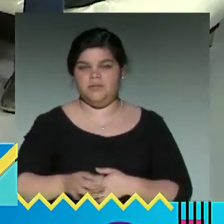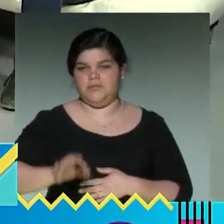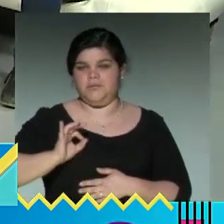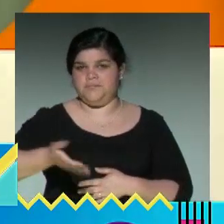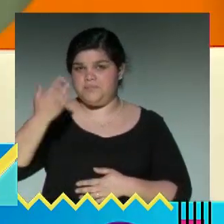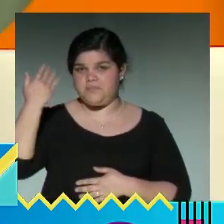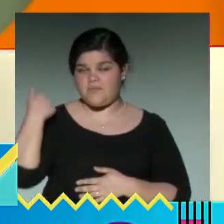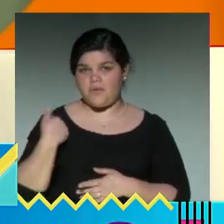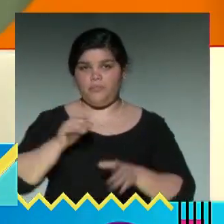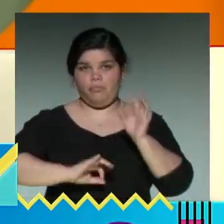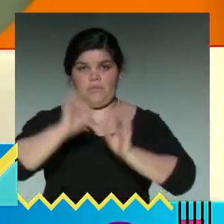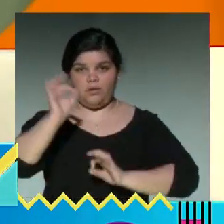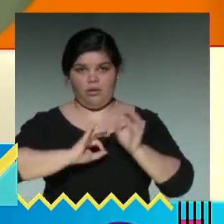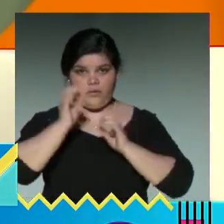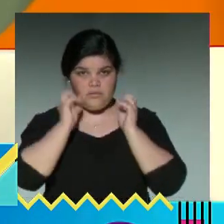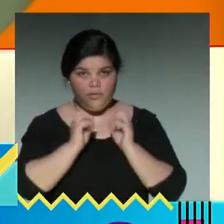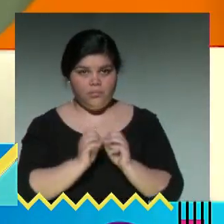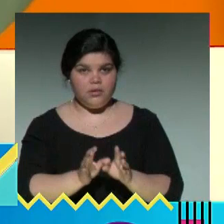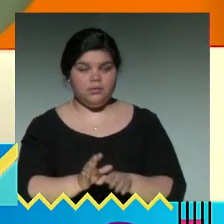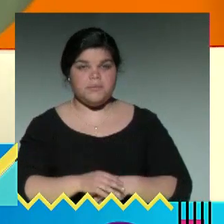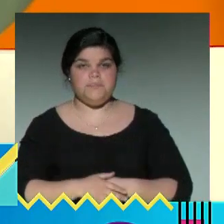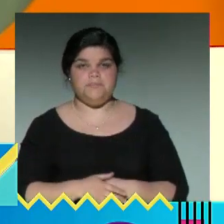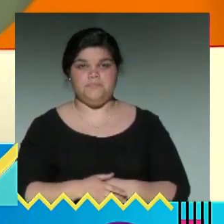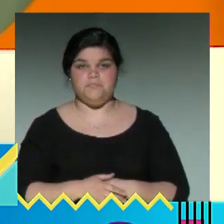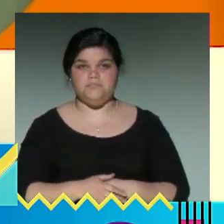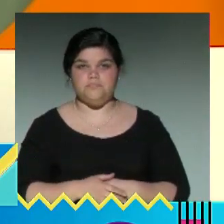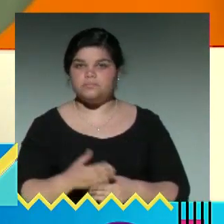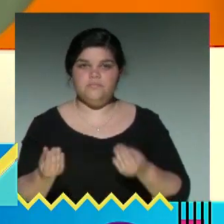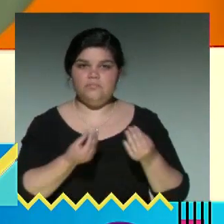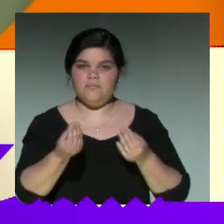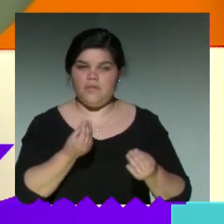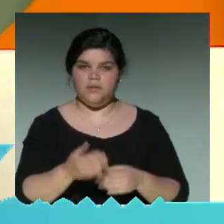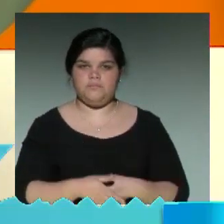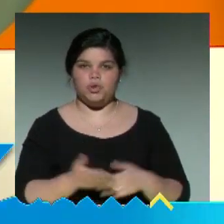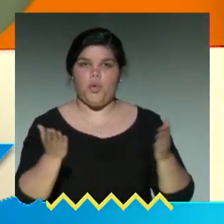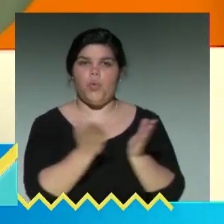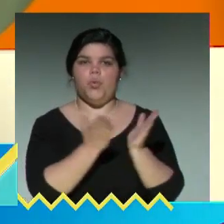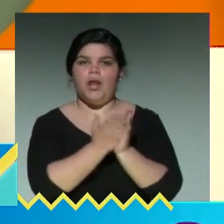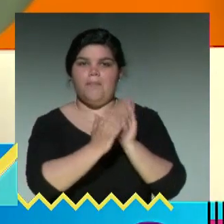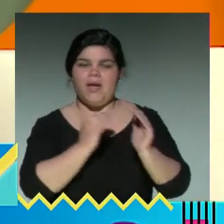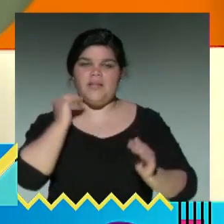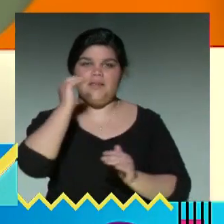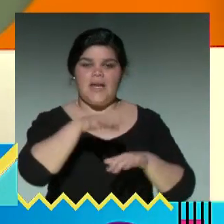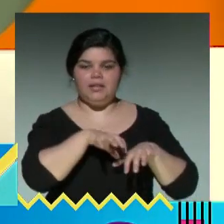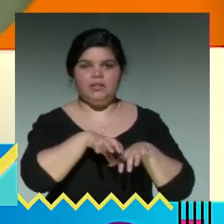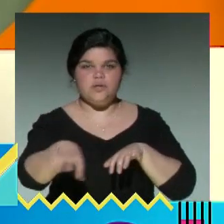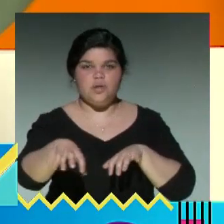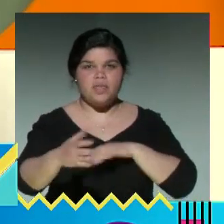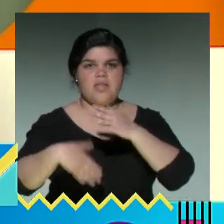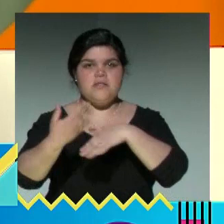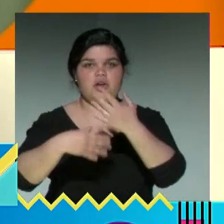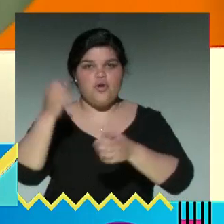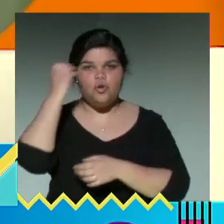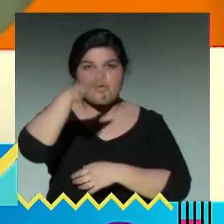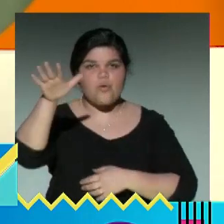un proyecto sobre todo para armar una maestría en extensión y desarrollo rural, en